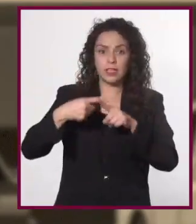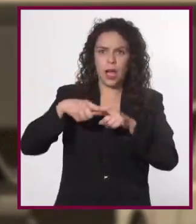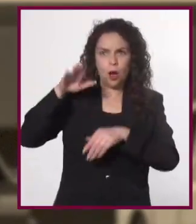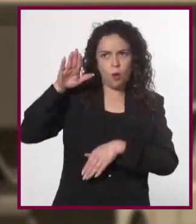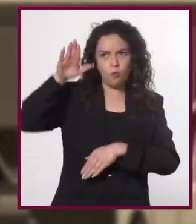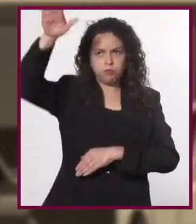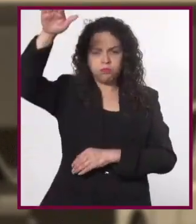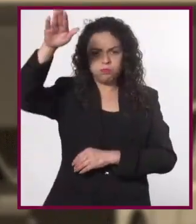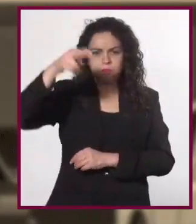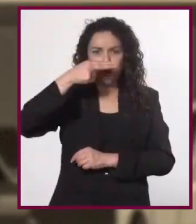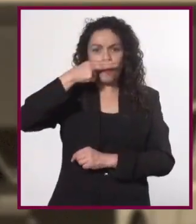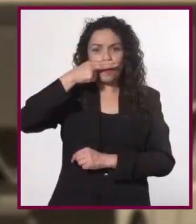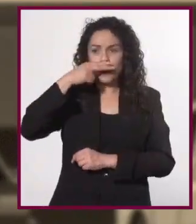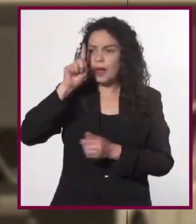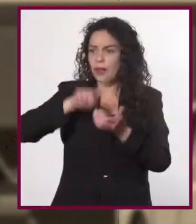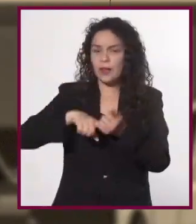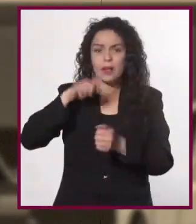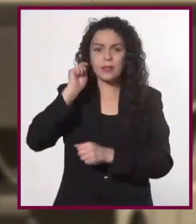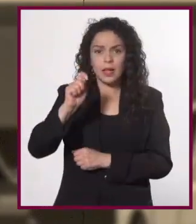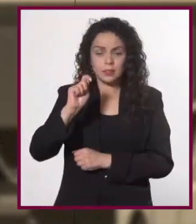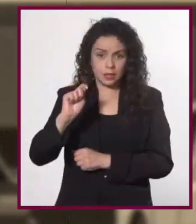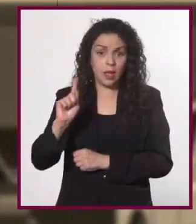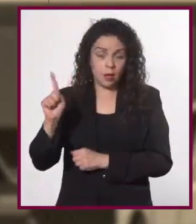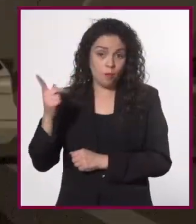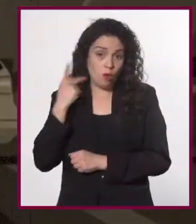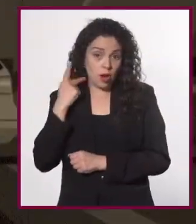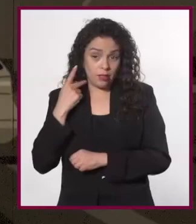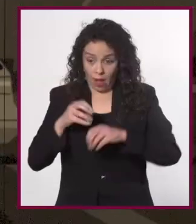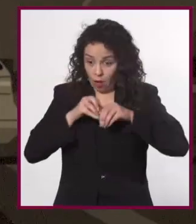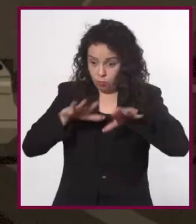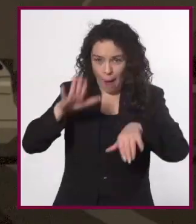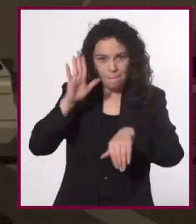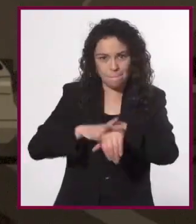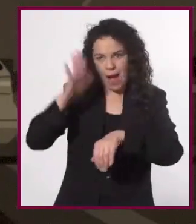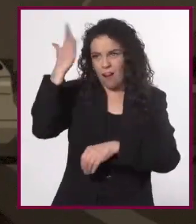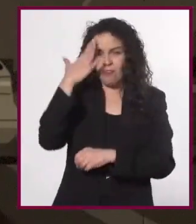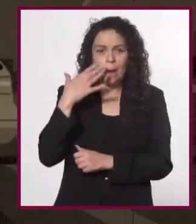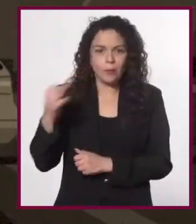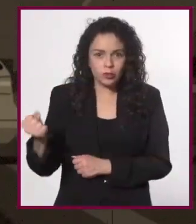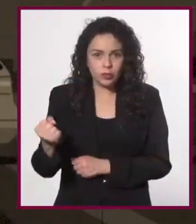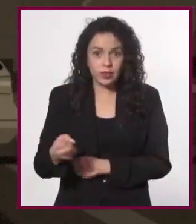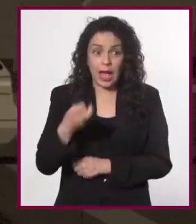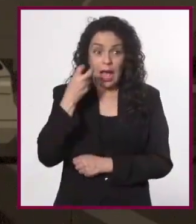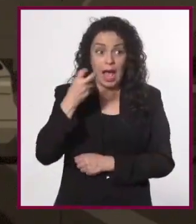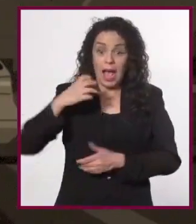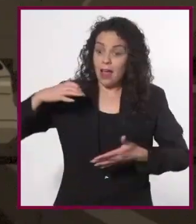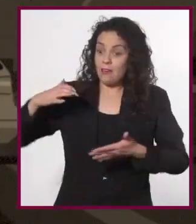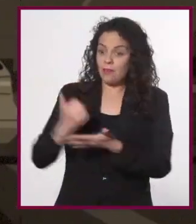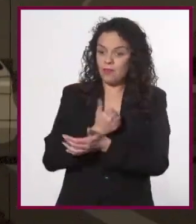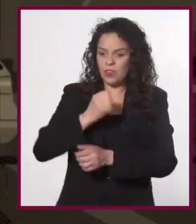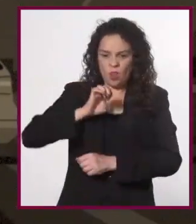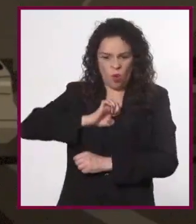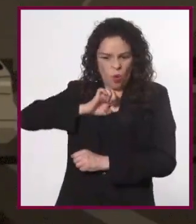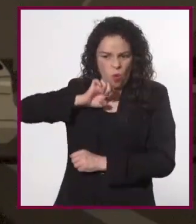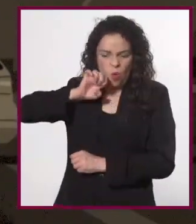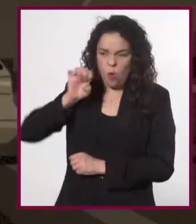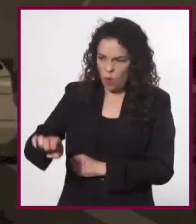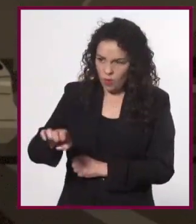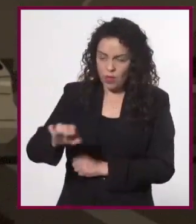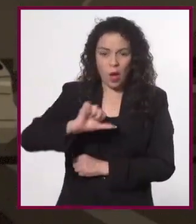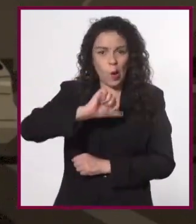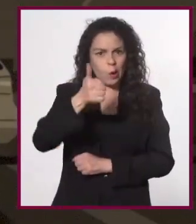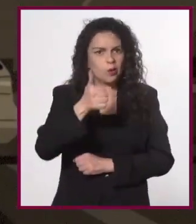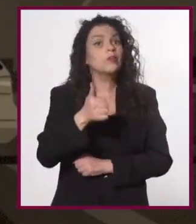de los documentales de propaganda política más famosos. El triunfo de la voluntad que causó el odio de unos y la admiración